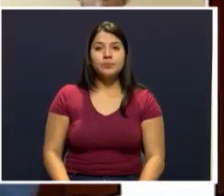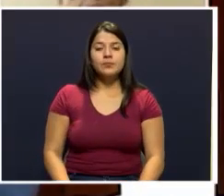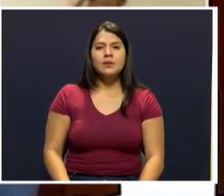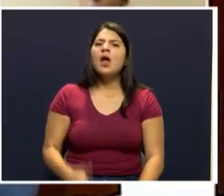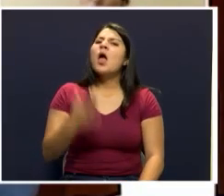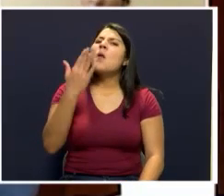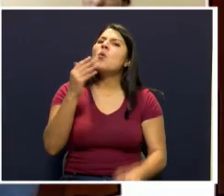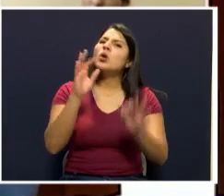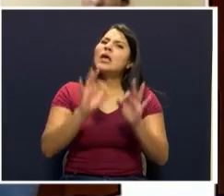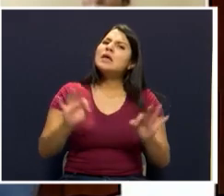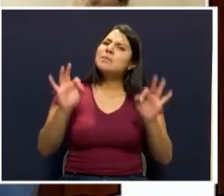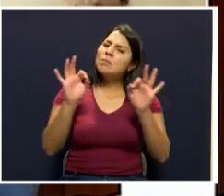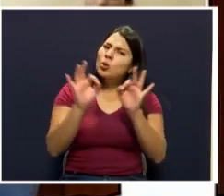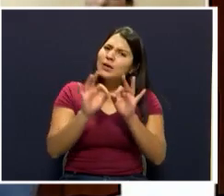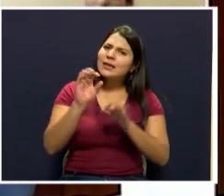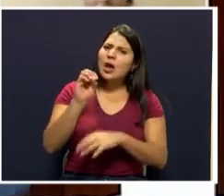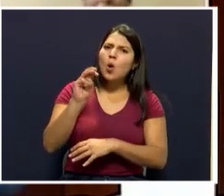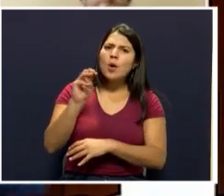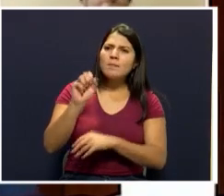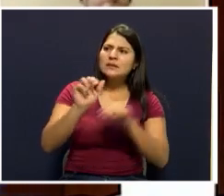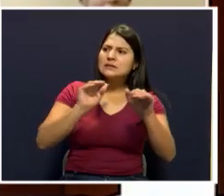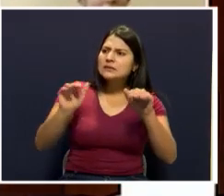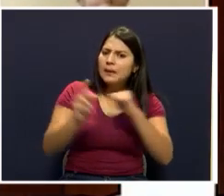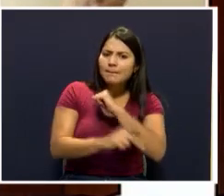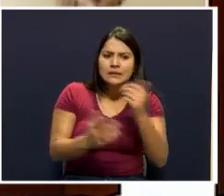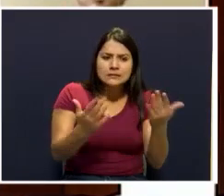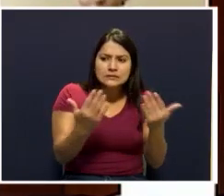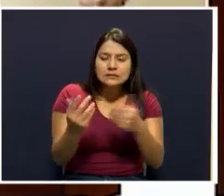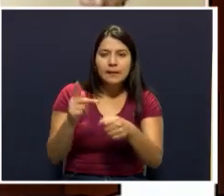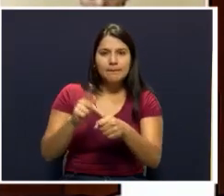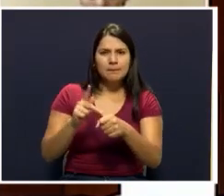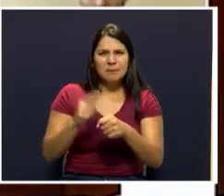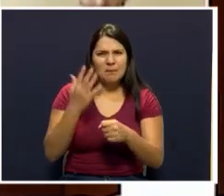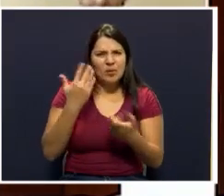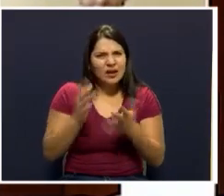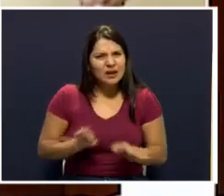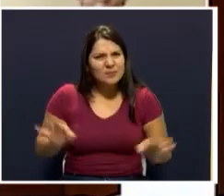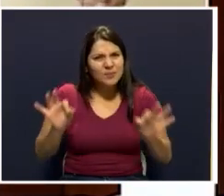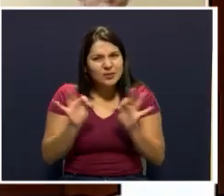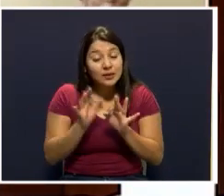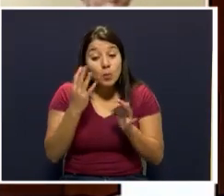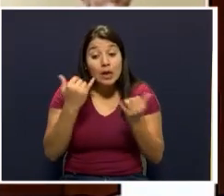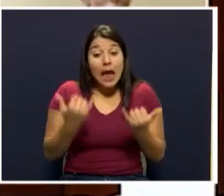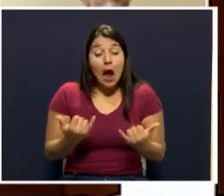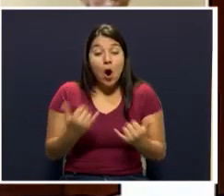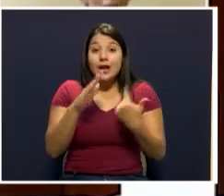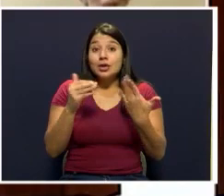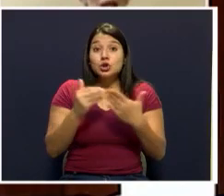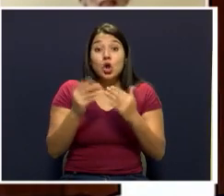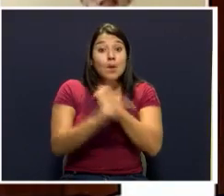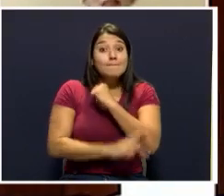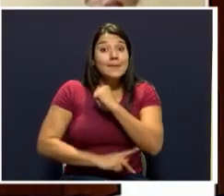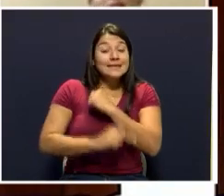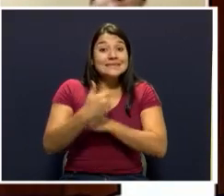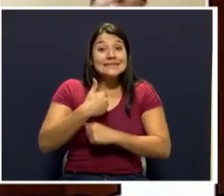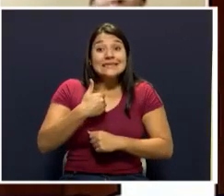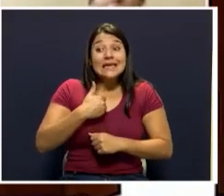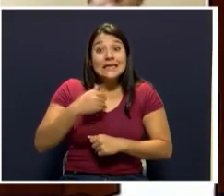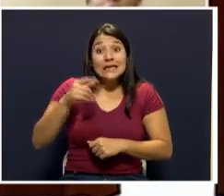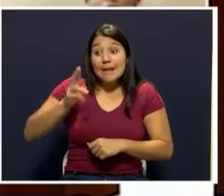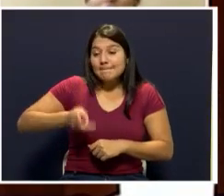es importante ese llamado? Es importantísimo porque en este momento todos los países estamos necesitados de